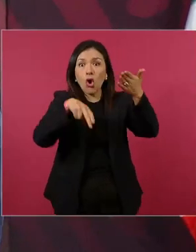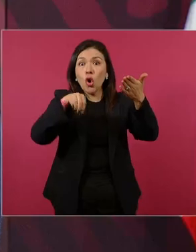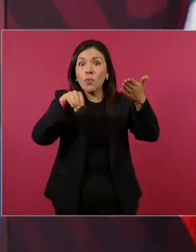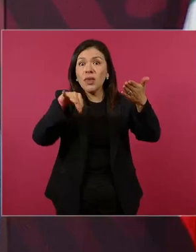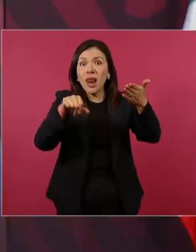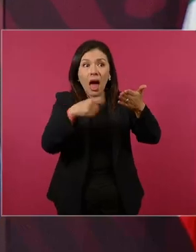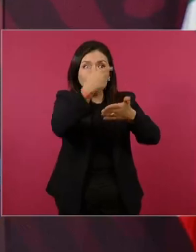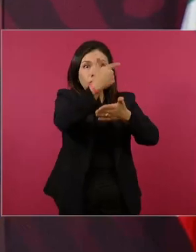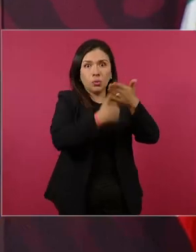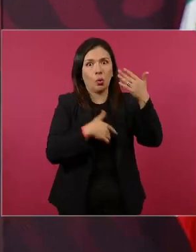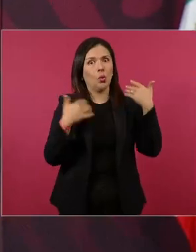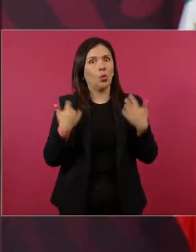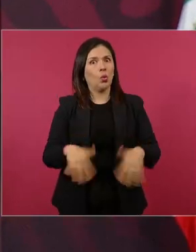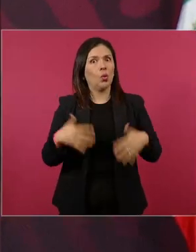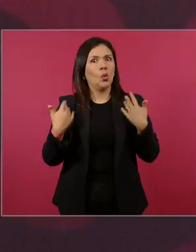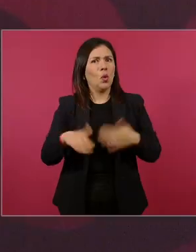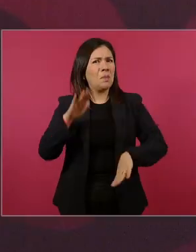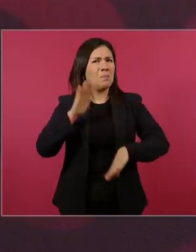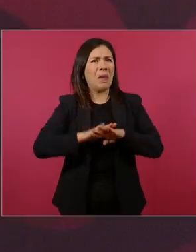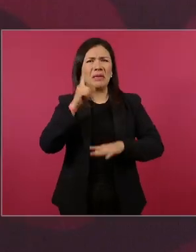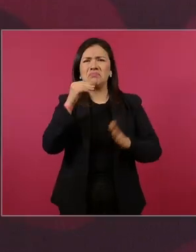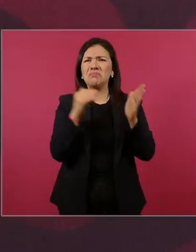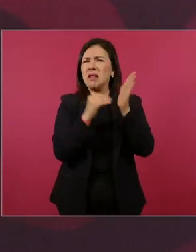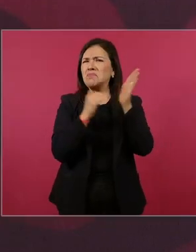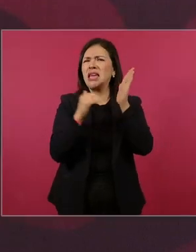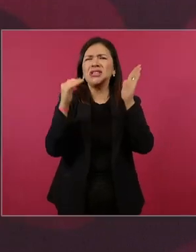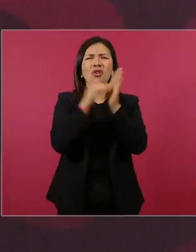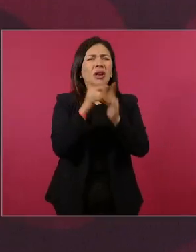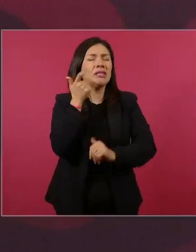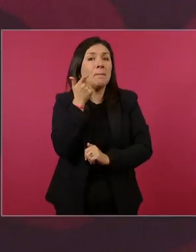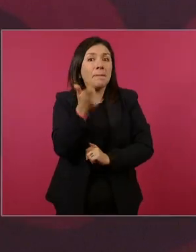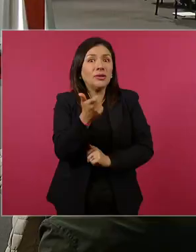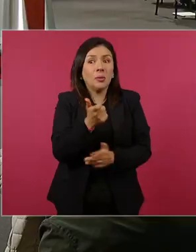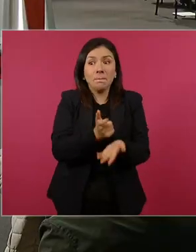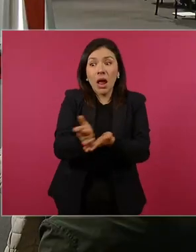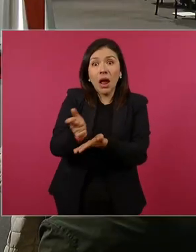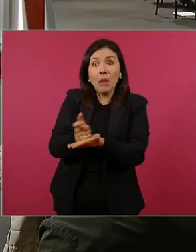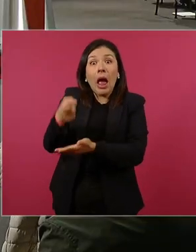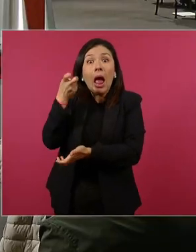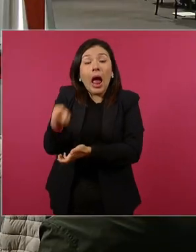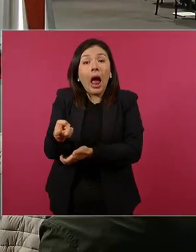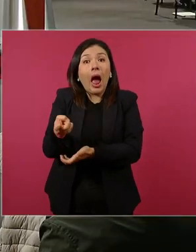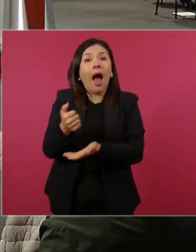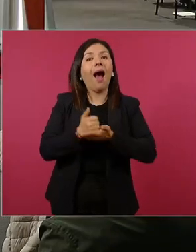semanal, miles de millones de pesos que se inyectan